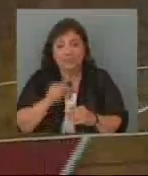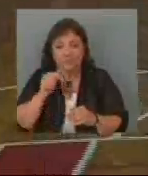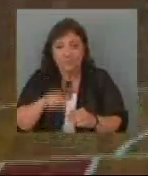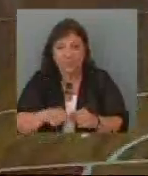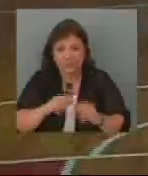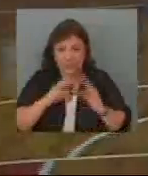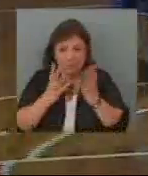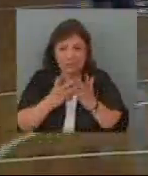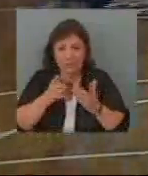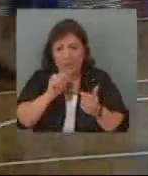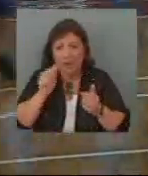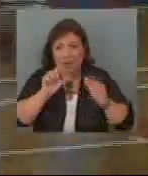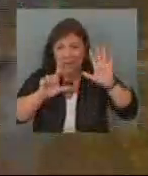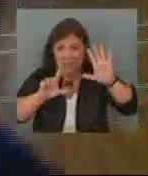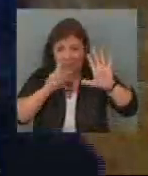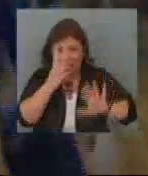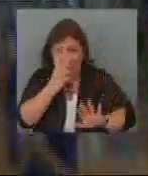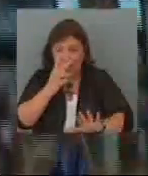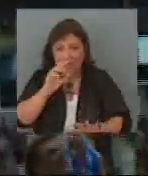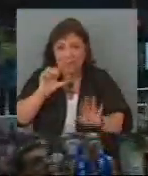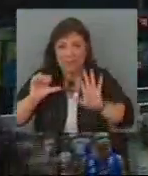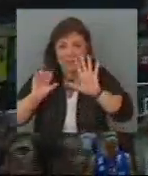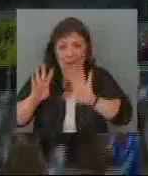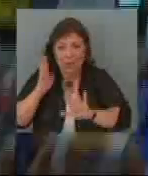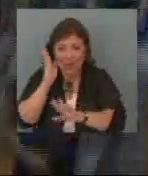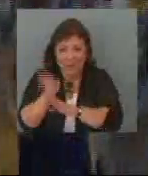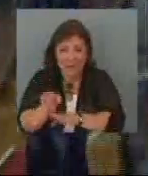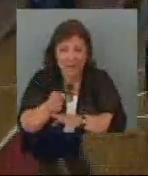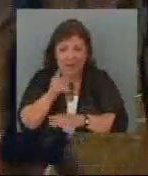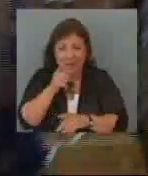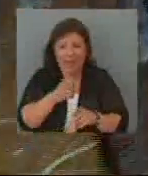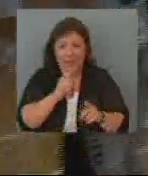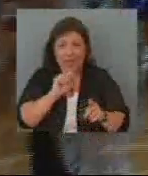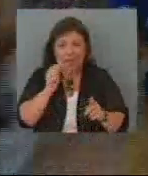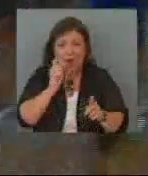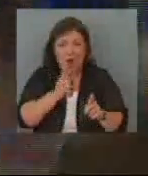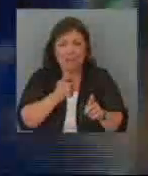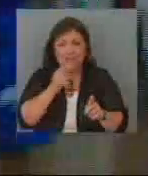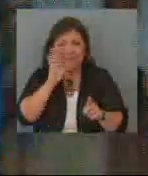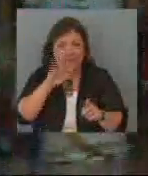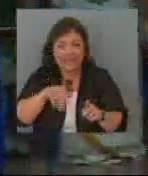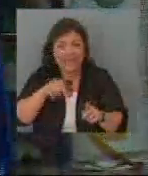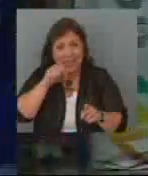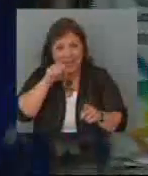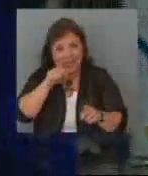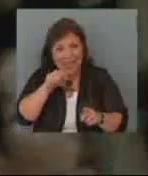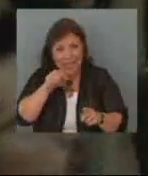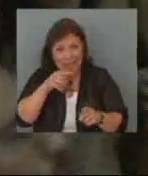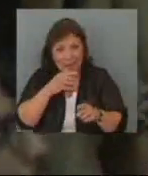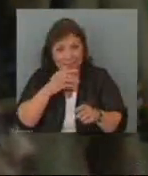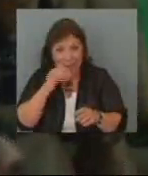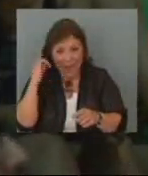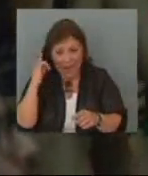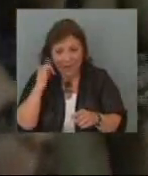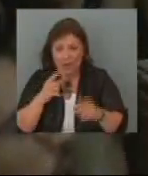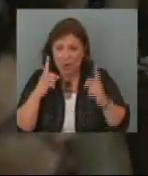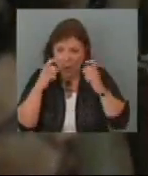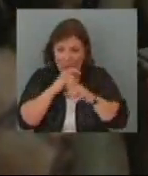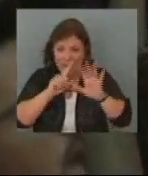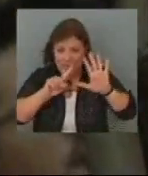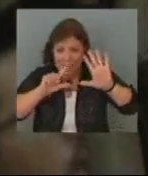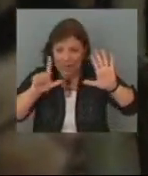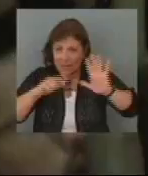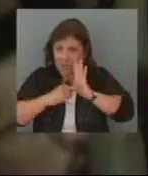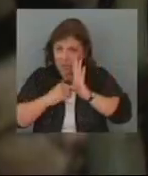Señores, ganó Goes 72-69 sobre Vihuaca, cerquita en la Plaza de las Misiones. Partido complicado que lo tuvo 17 puntos